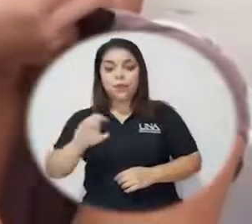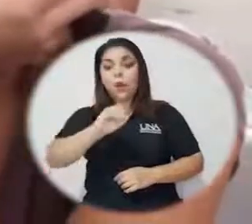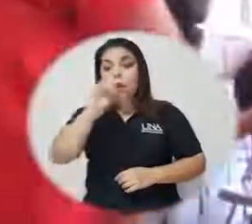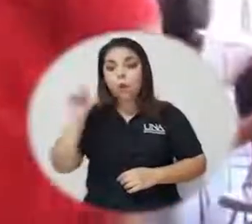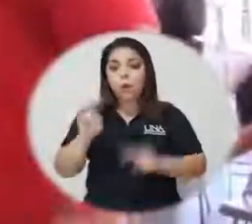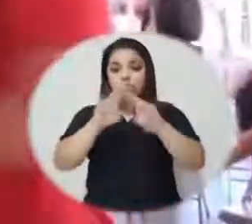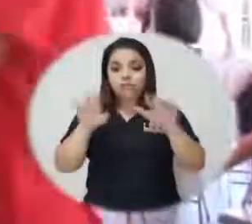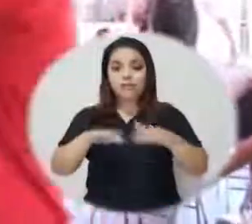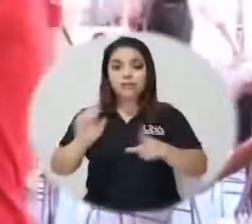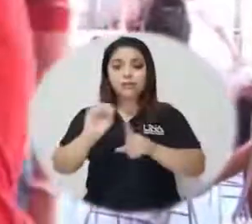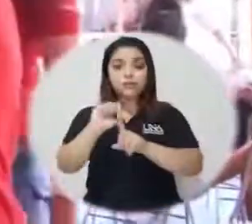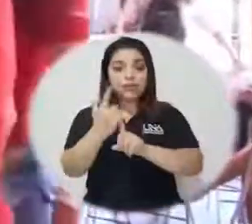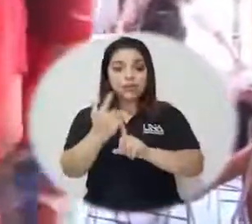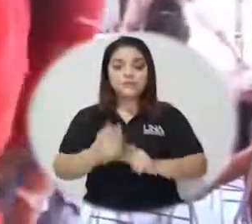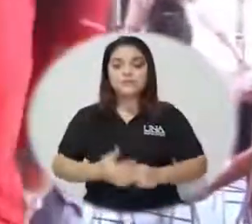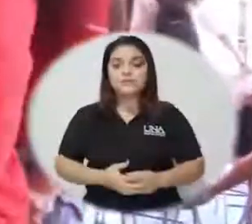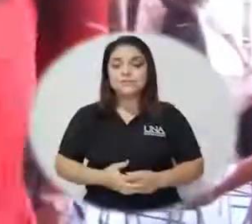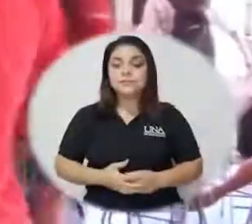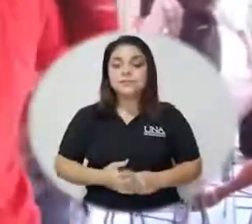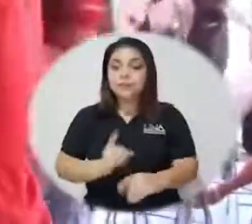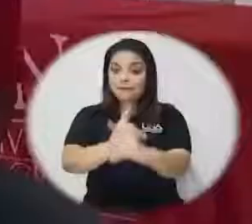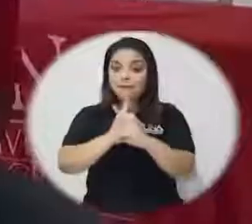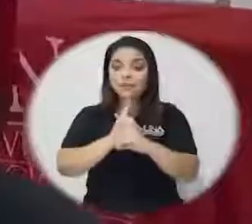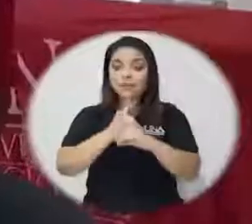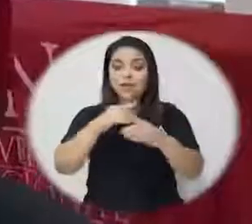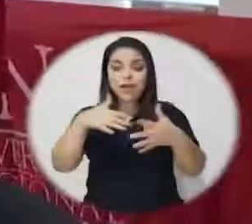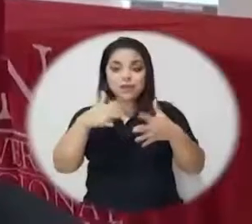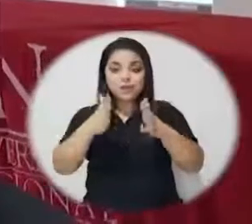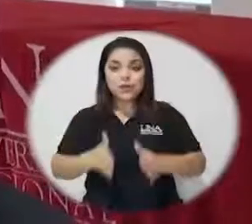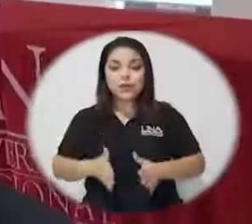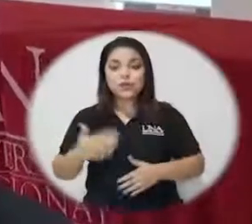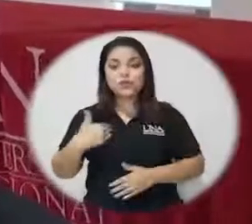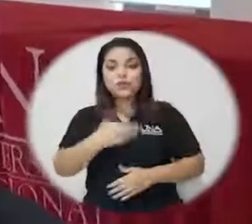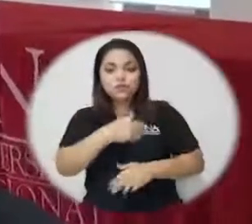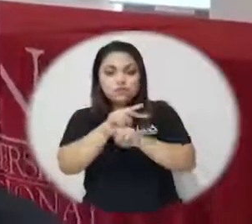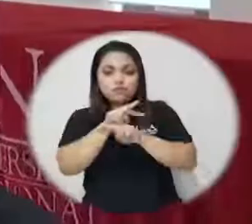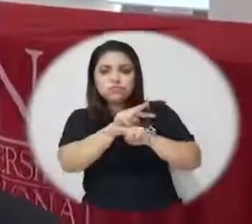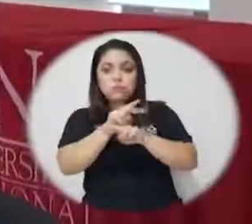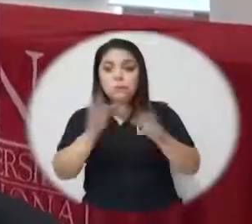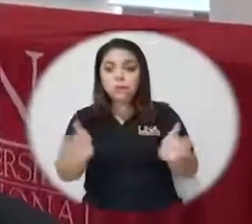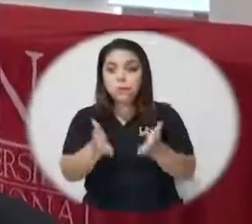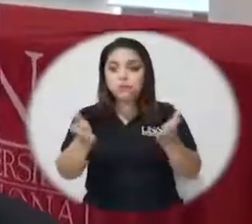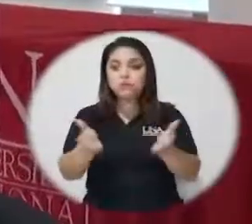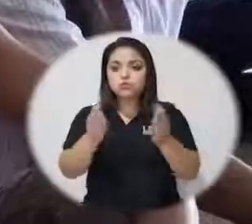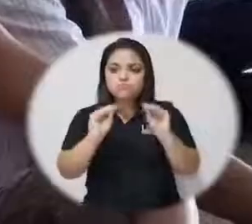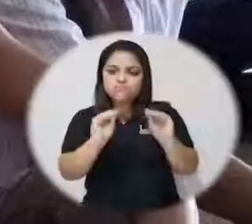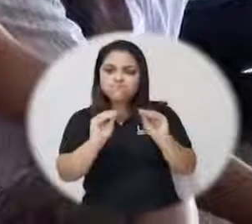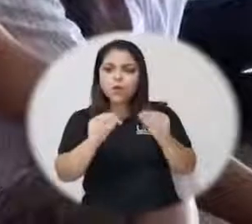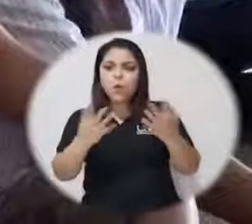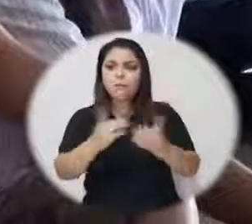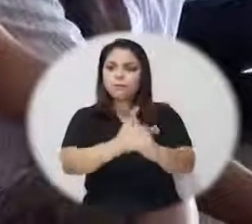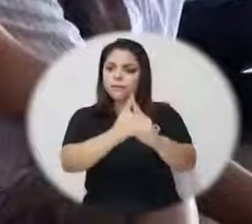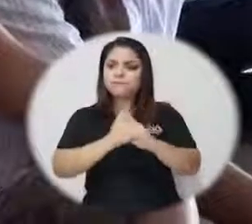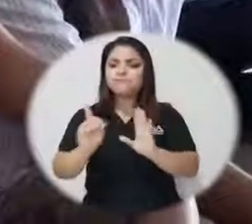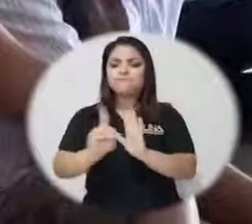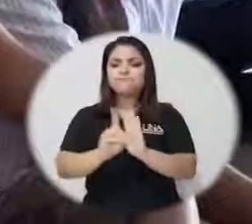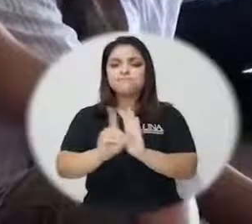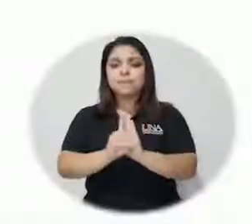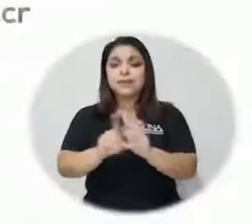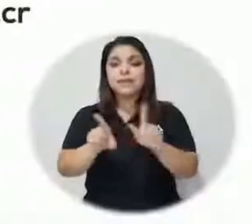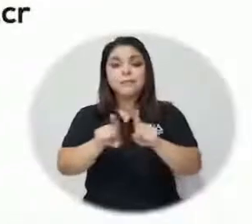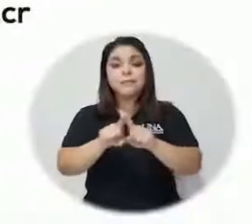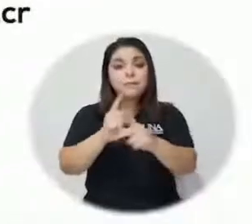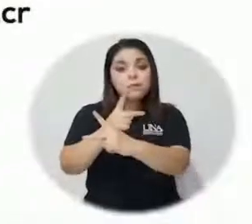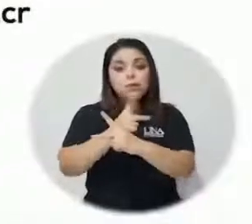defestud@una.cr o por redes sociales. En la Defensoría de los Estudiantes velamos por la promoción, la tutela y la defensa de los